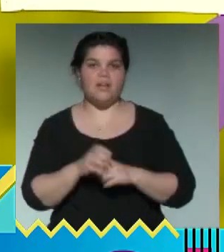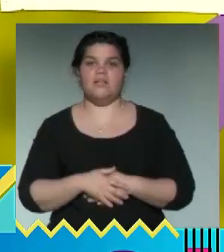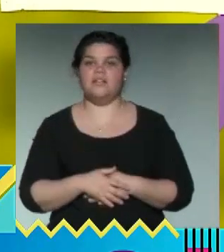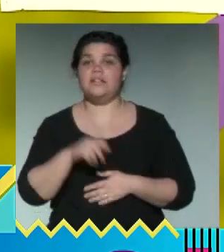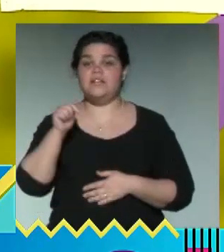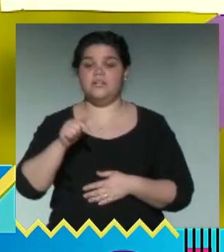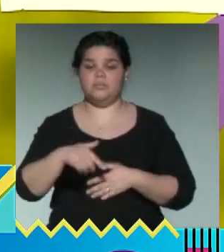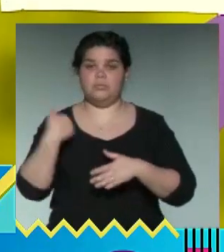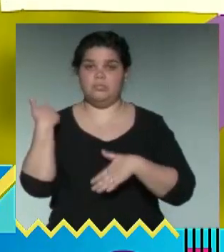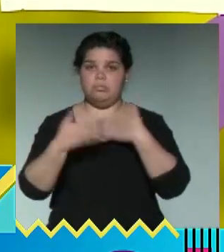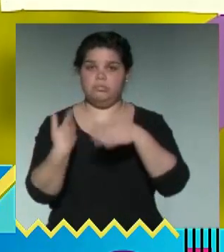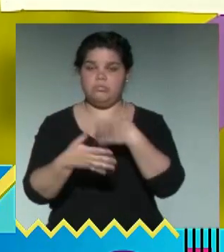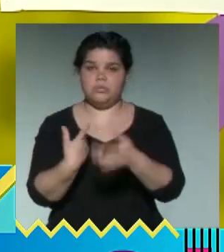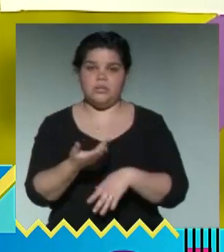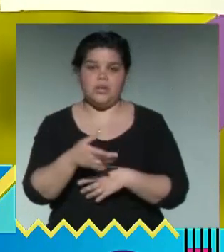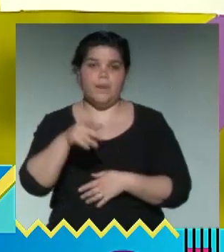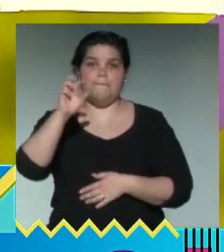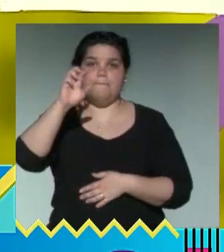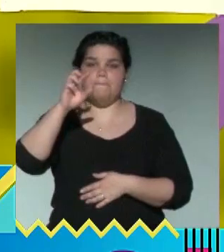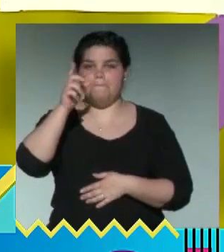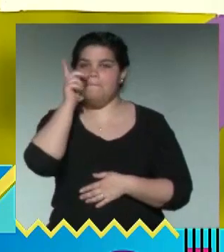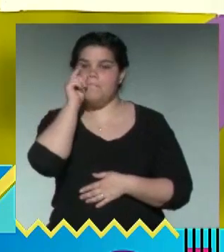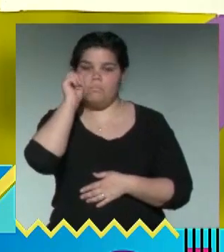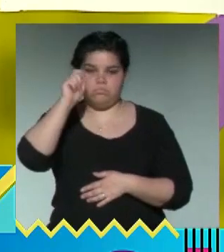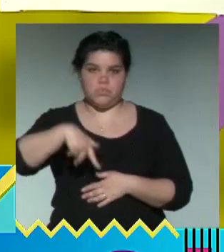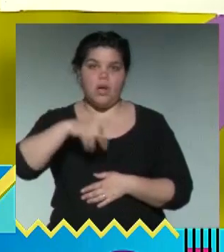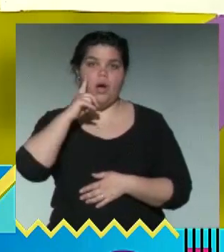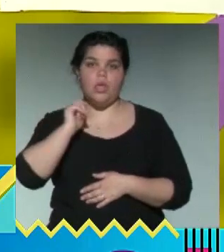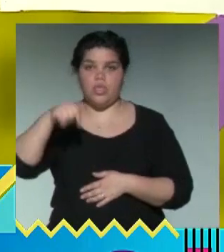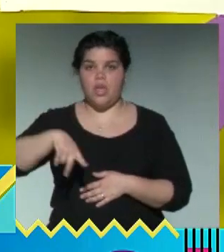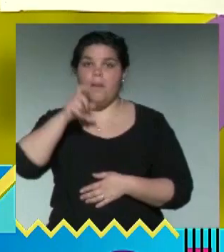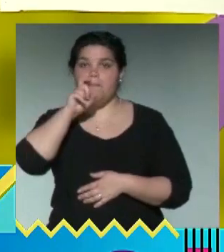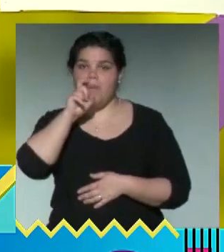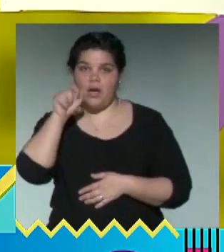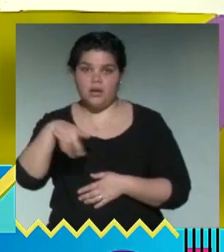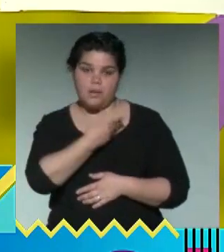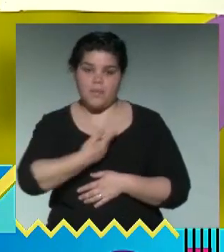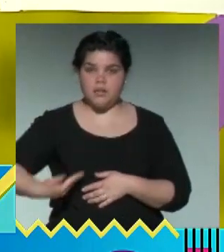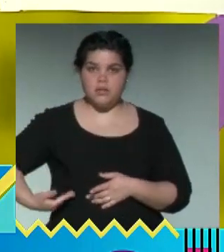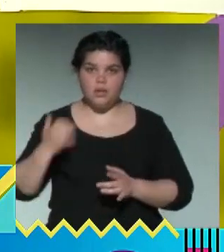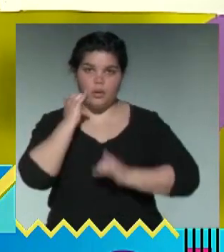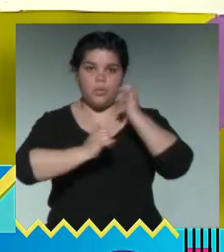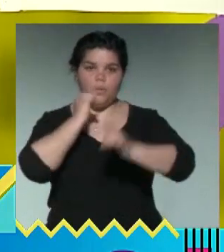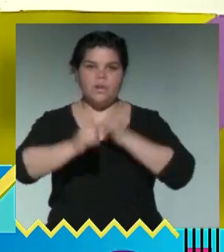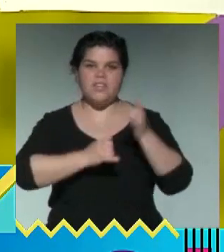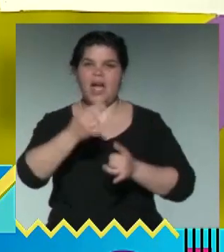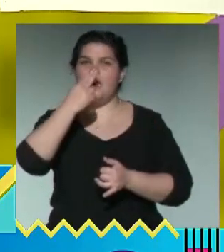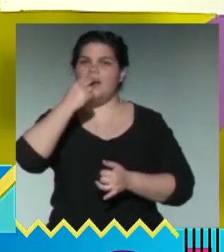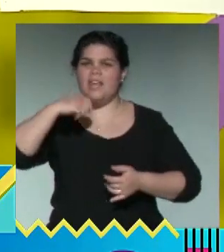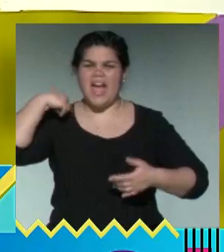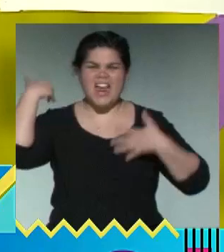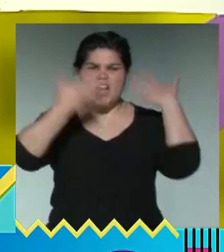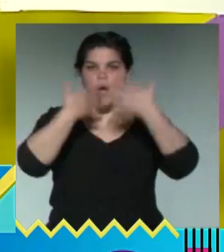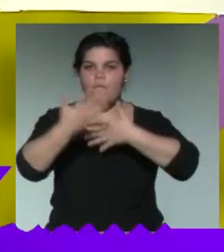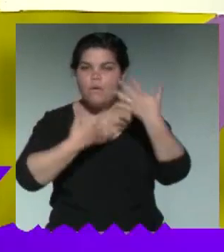agenda mediática y política del día, porque hoy Mauricio Macri se refirió justamente a una revolución energética y en eso